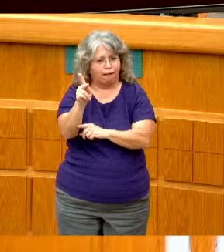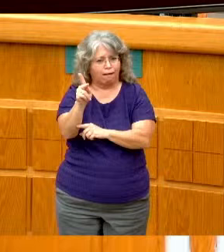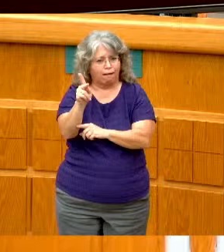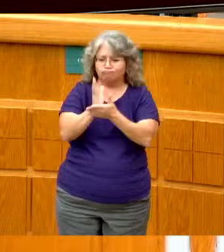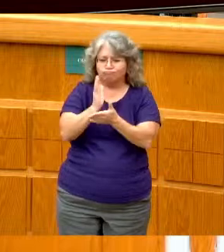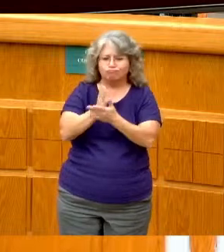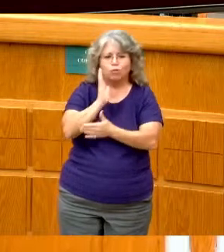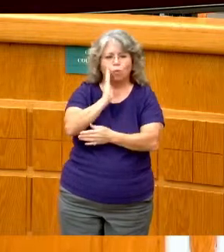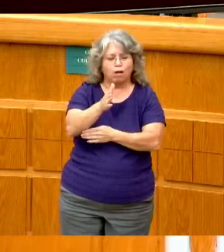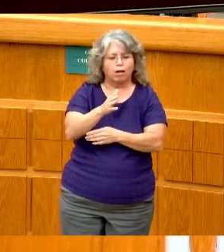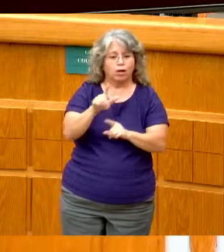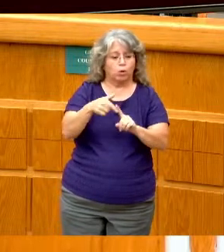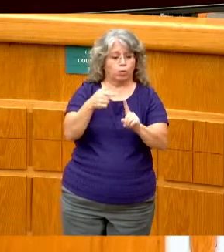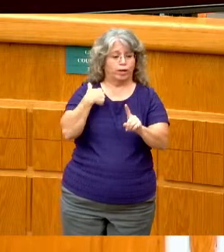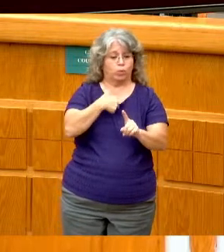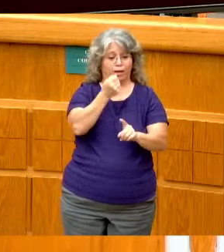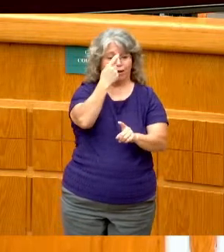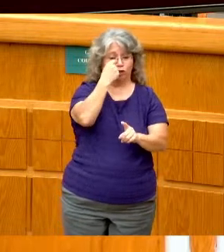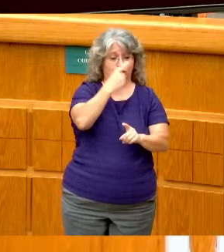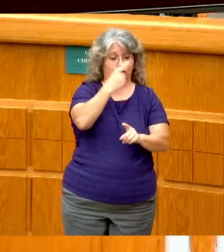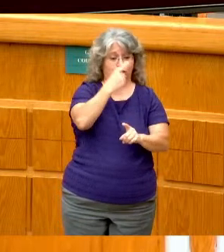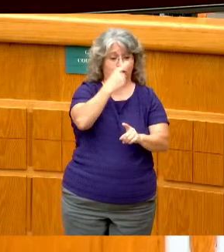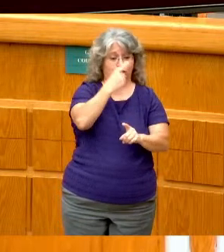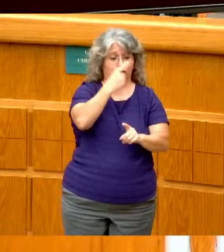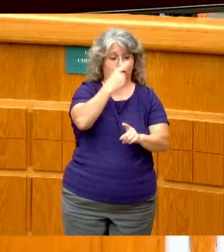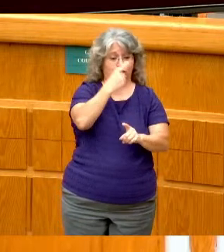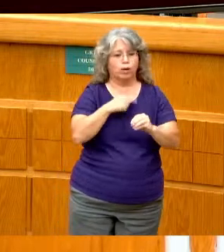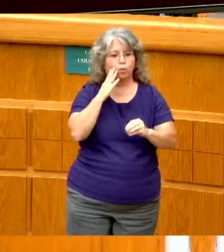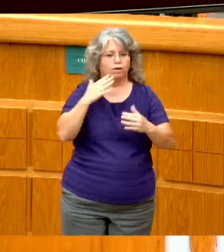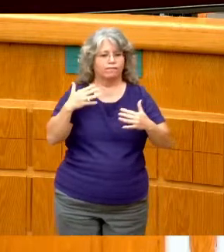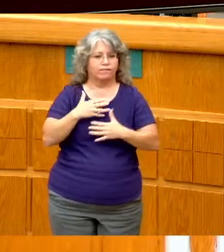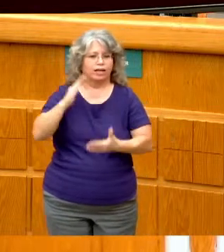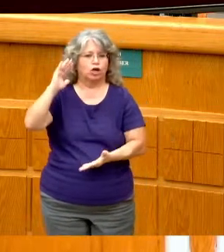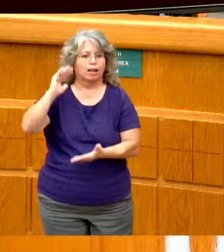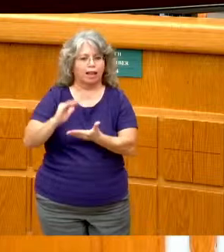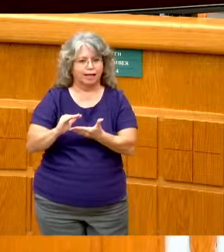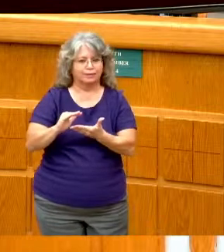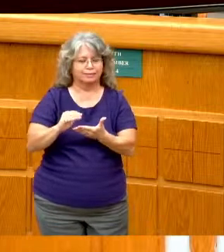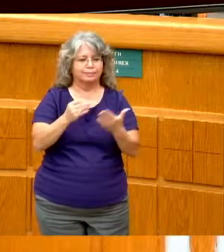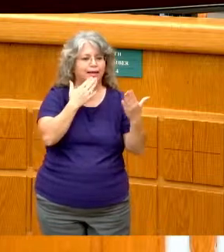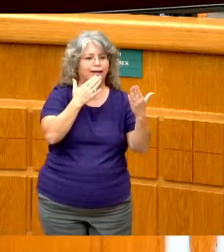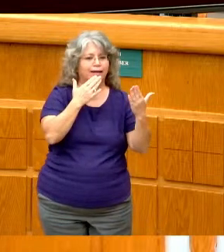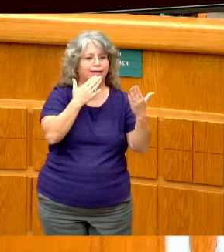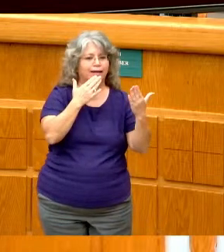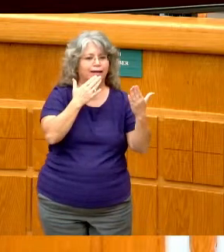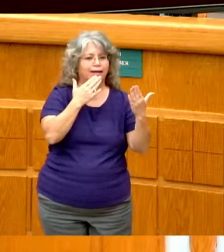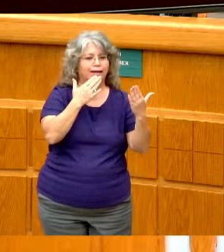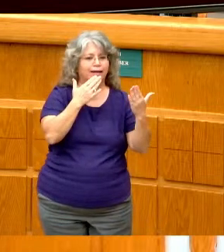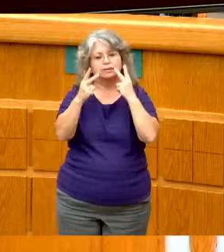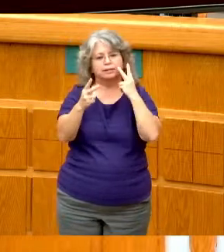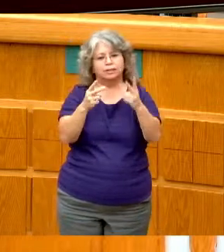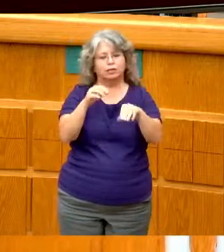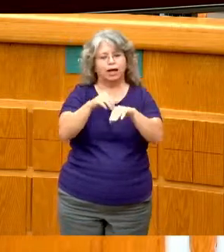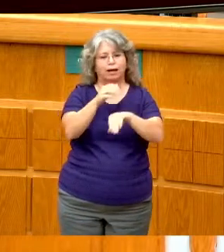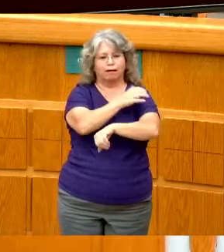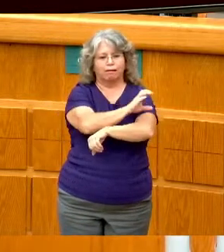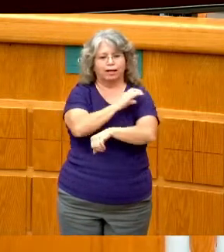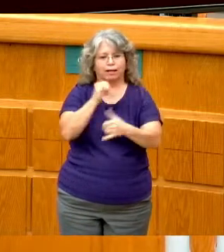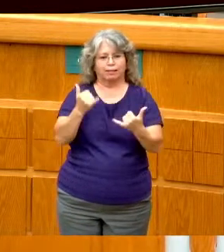fear less. Thank you, and I look forward to seeing you at one of our clinics this